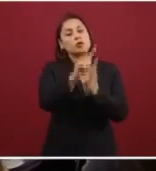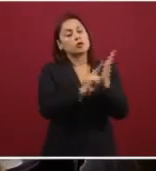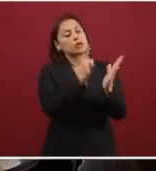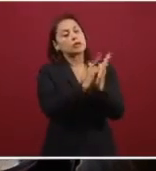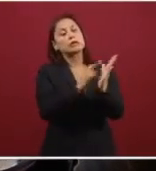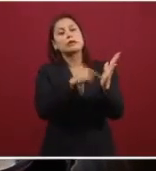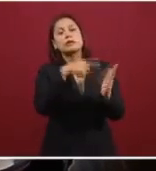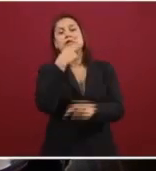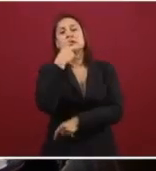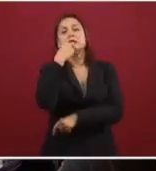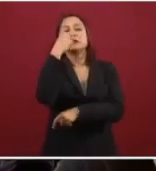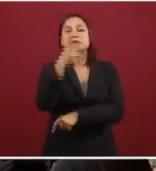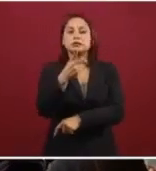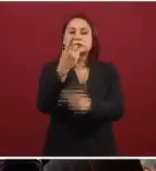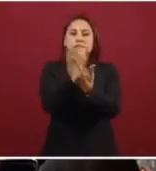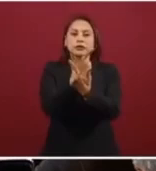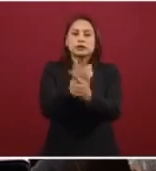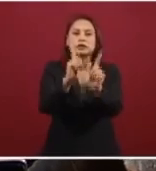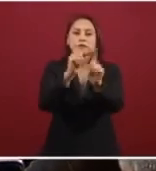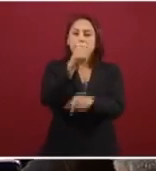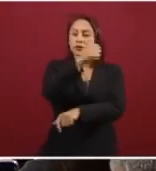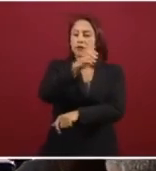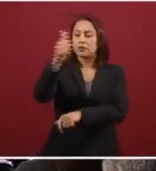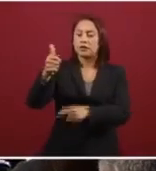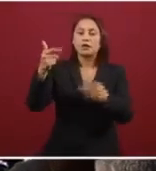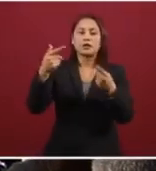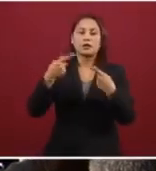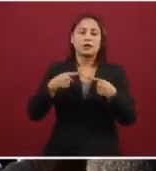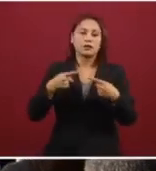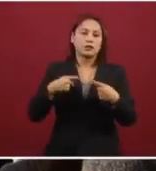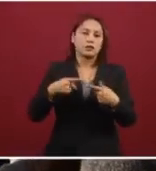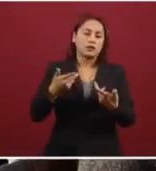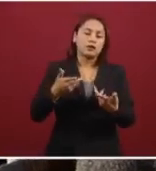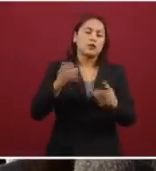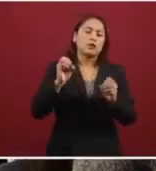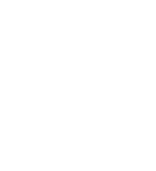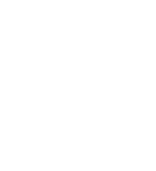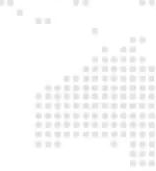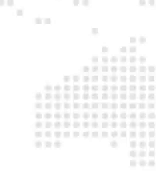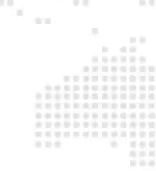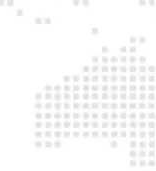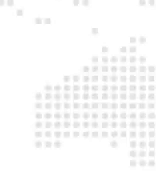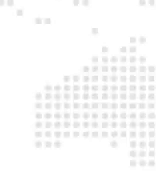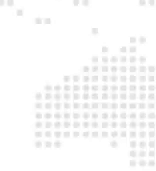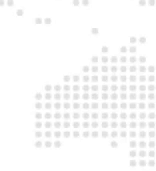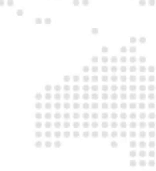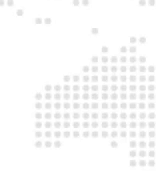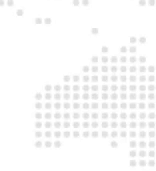autodeterminación de los pueblos. Con información de Verónica Torres Lizama, Notimex.